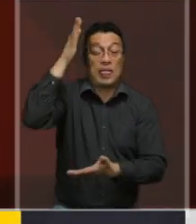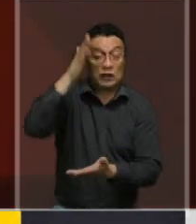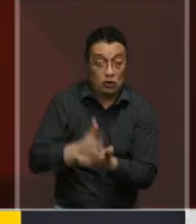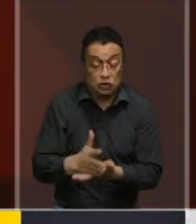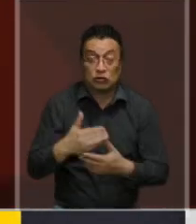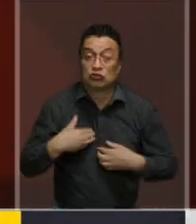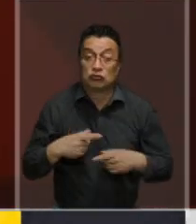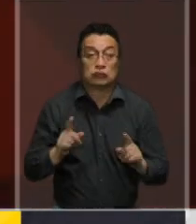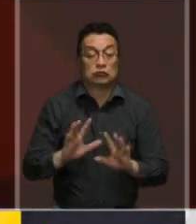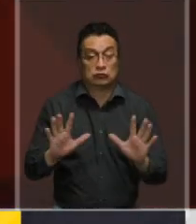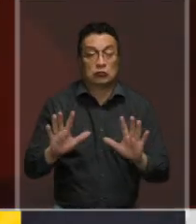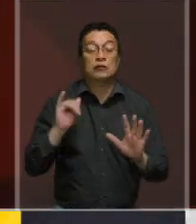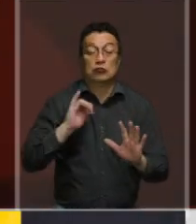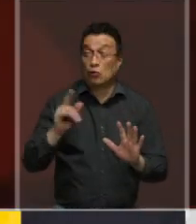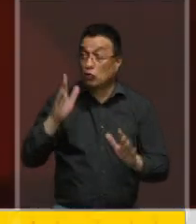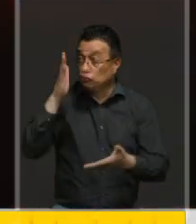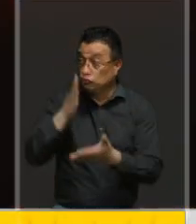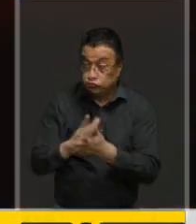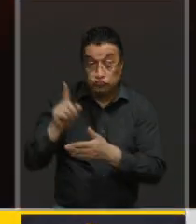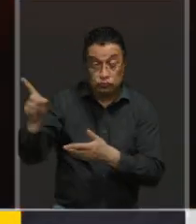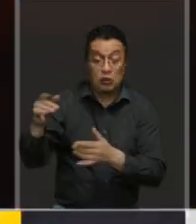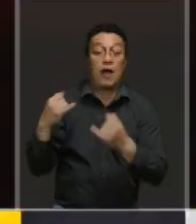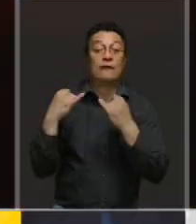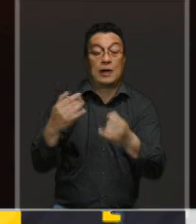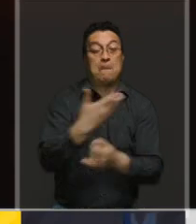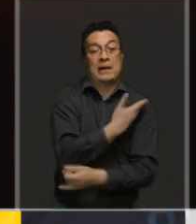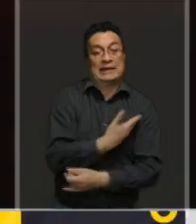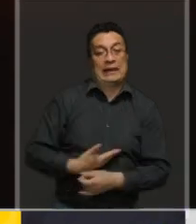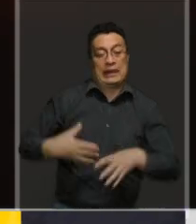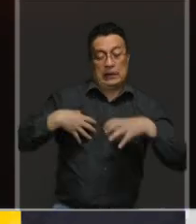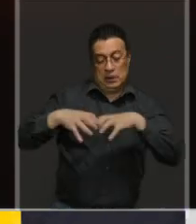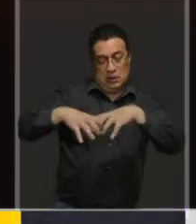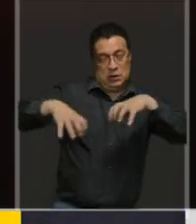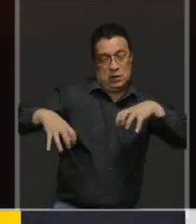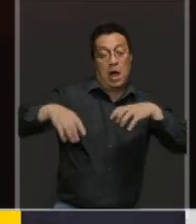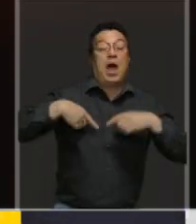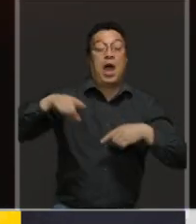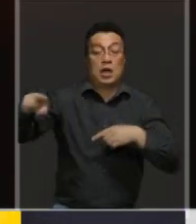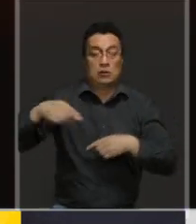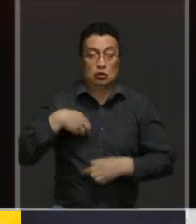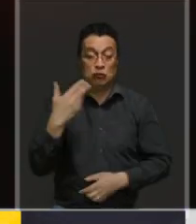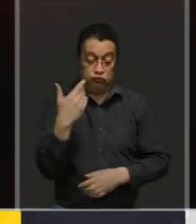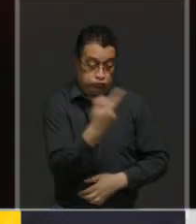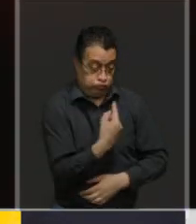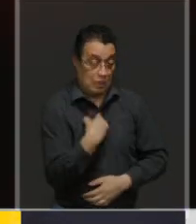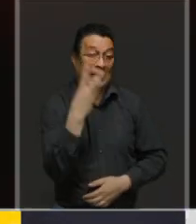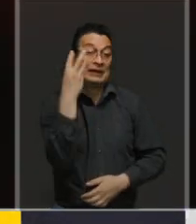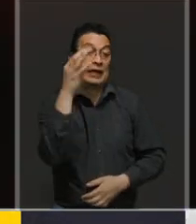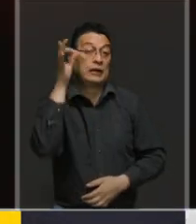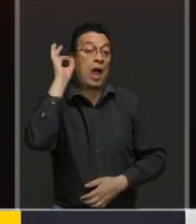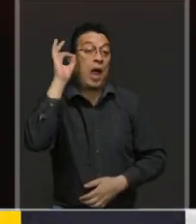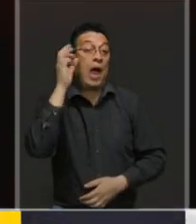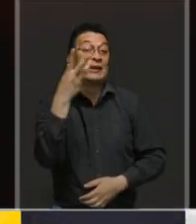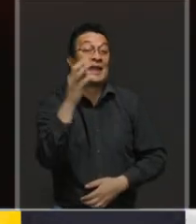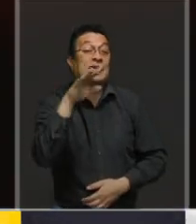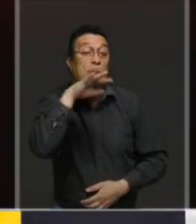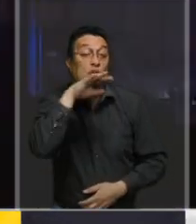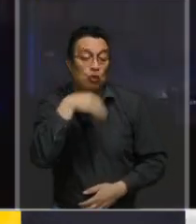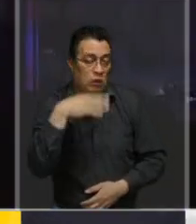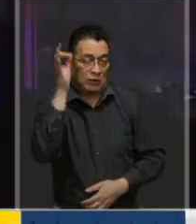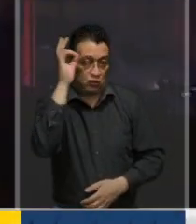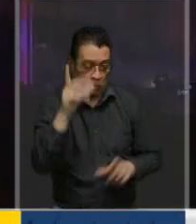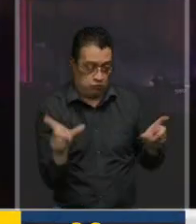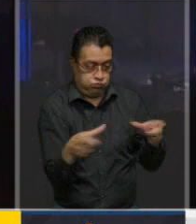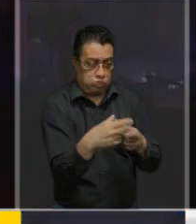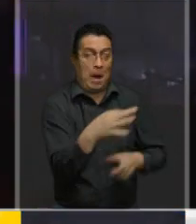que se toma la va a informar Presidencia de la República. Nosotros vamos a sesionar en 30 minutos más por instrucción del Presidente de la República con un